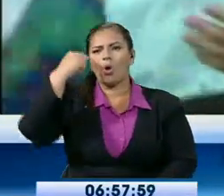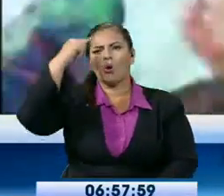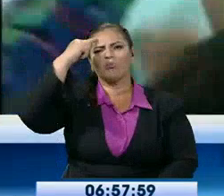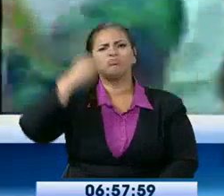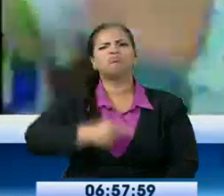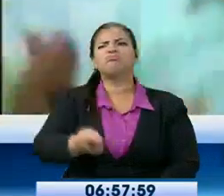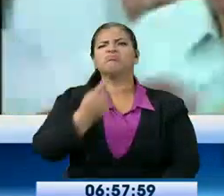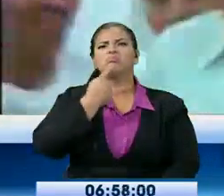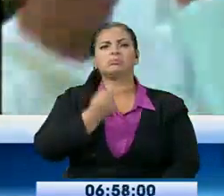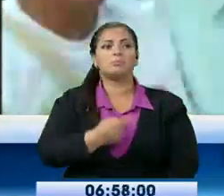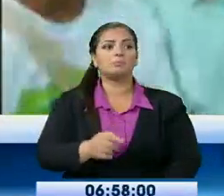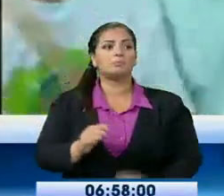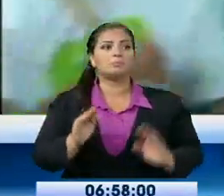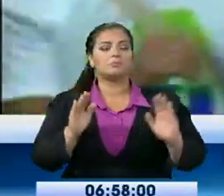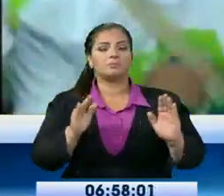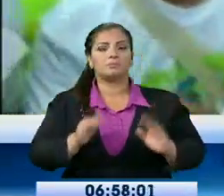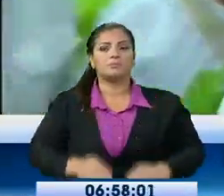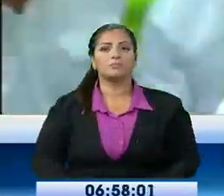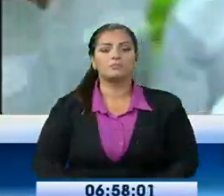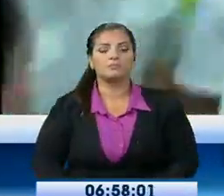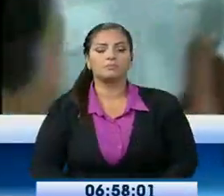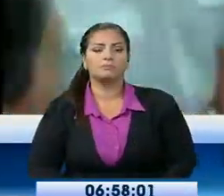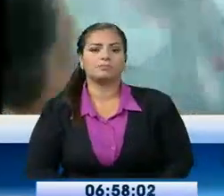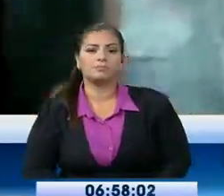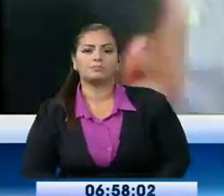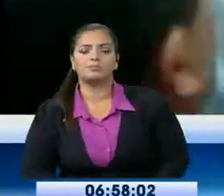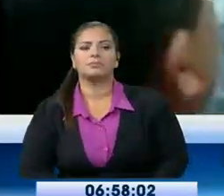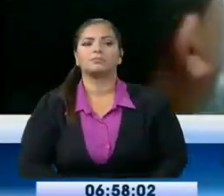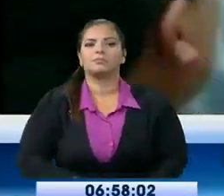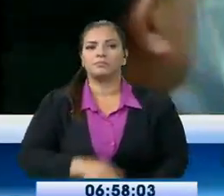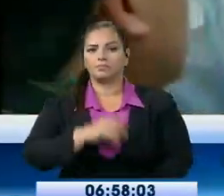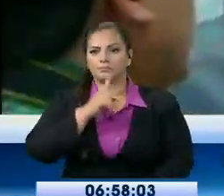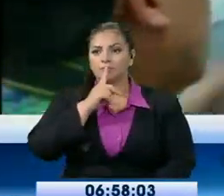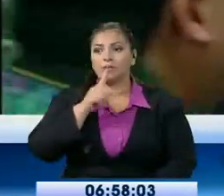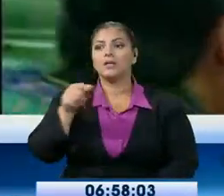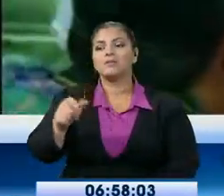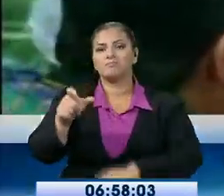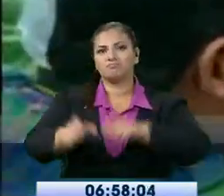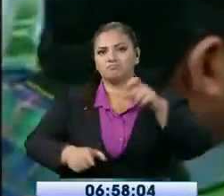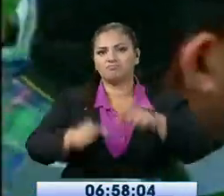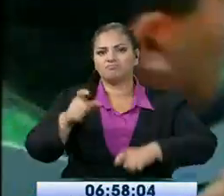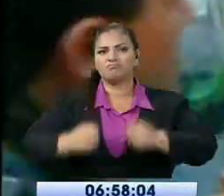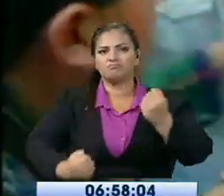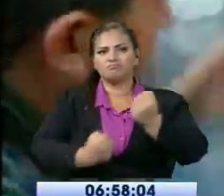Nacional de Alianza País, perteneciente al ala morenista. Informó Javier Gallo.